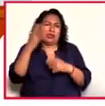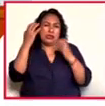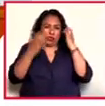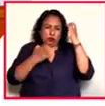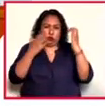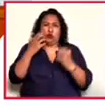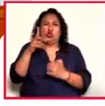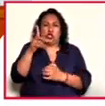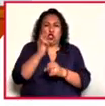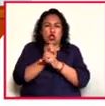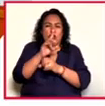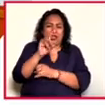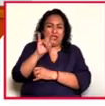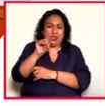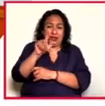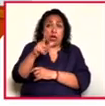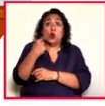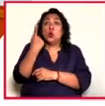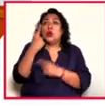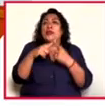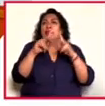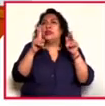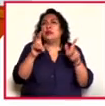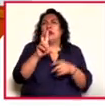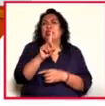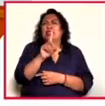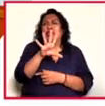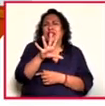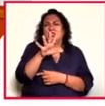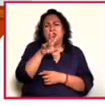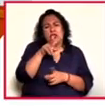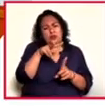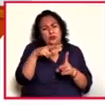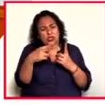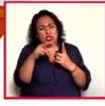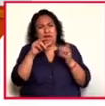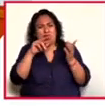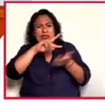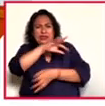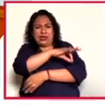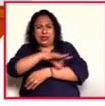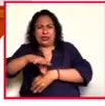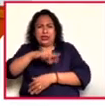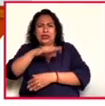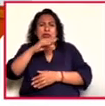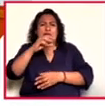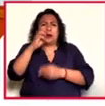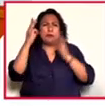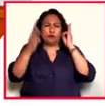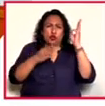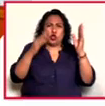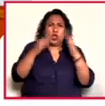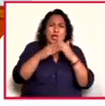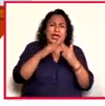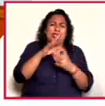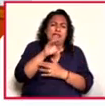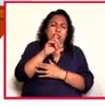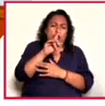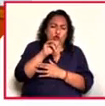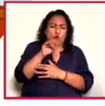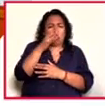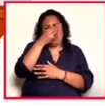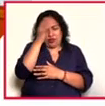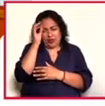digitales. Una de ellas es 35 aspectos de la arquitectura del Museo Casa Estudio Diego Rivera y Frida Kahlo. Tenemos